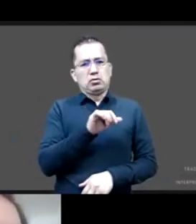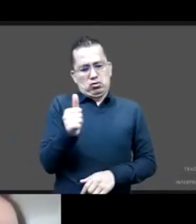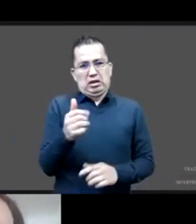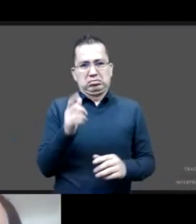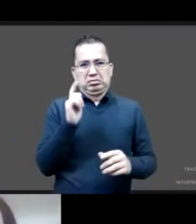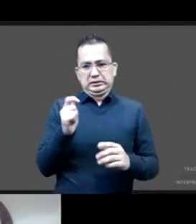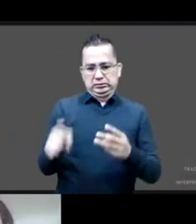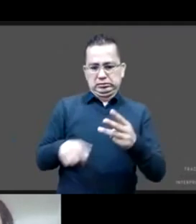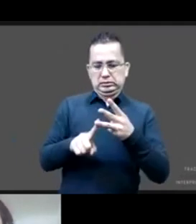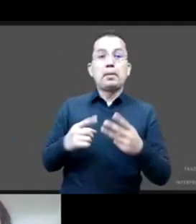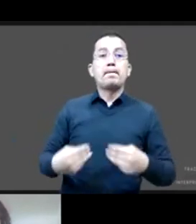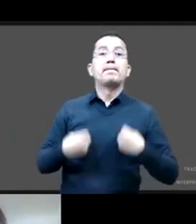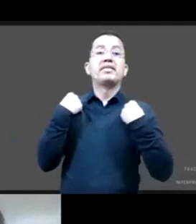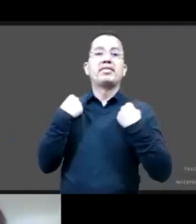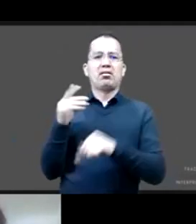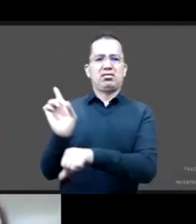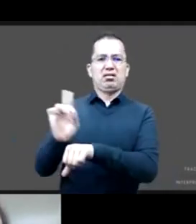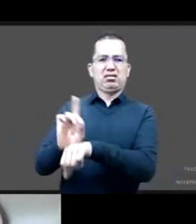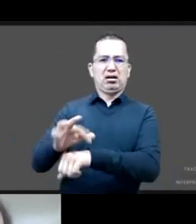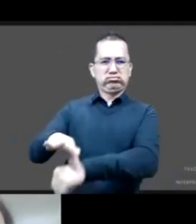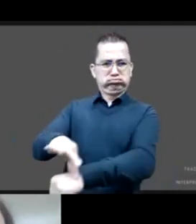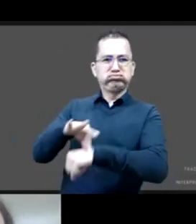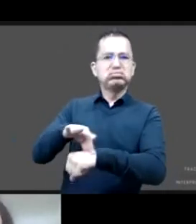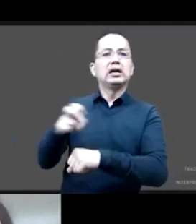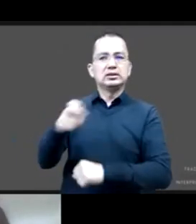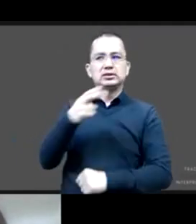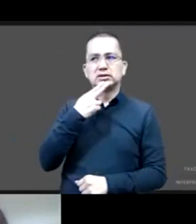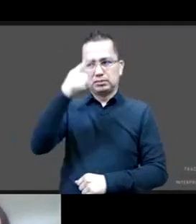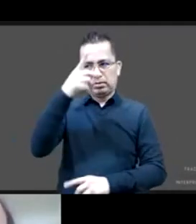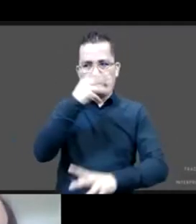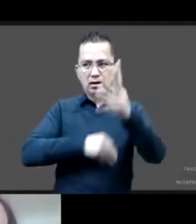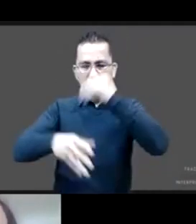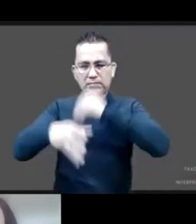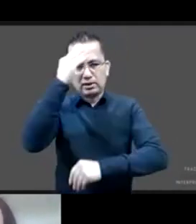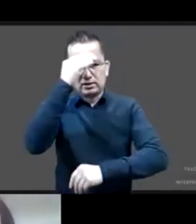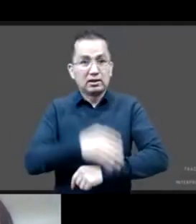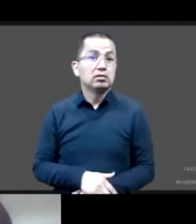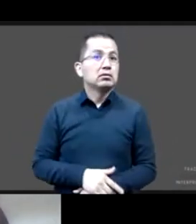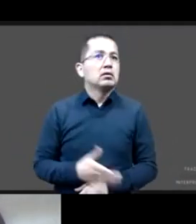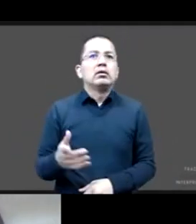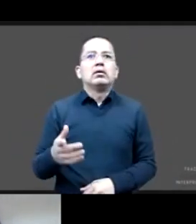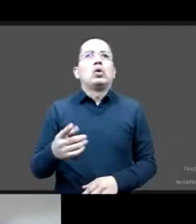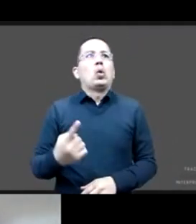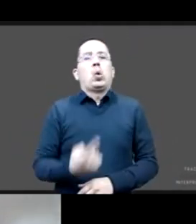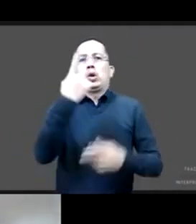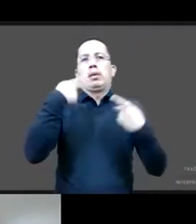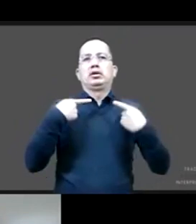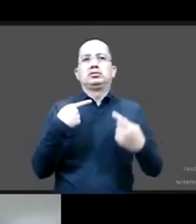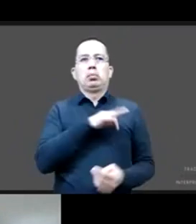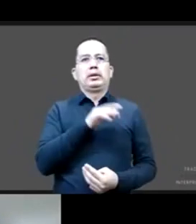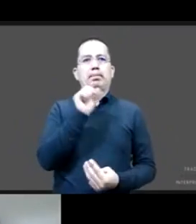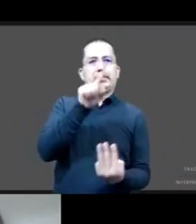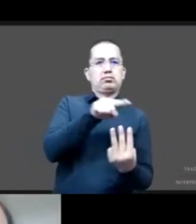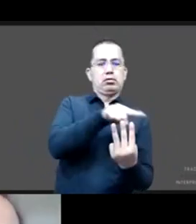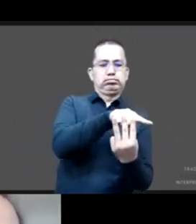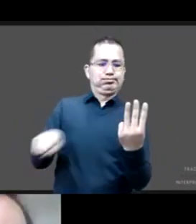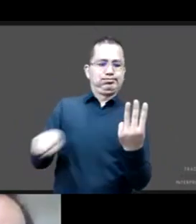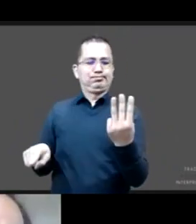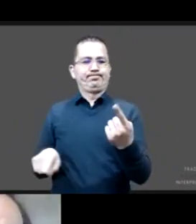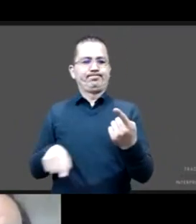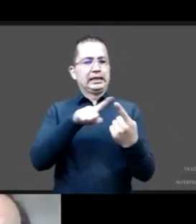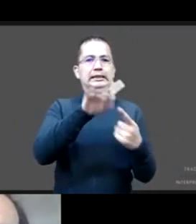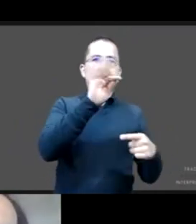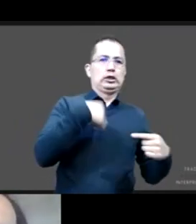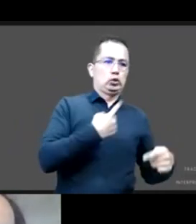de aprender de la vida cotidiana entonces una misma persona puede vivir los tres tipos de situaciones el mismo chico que un día está en riesgo otro